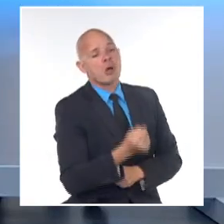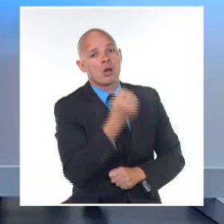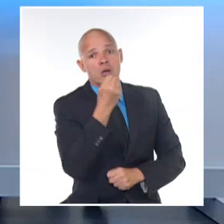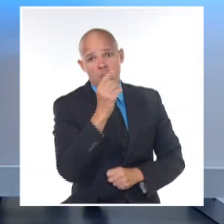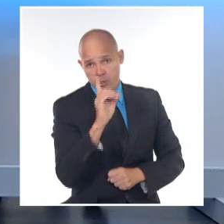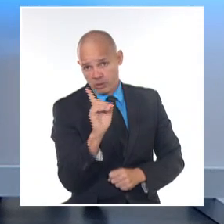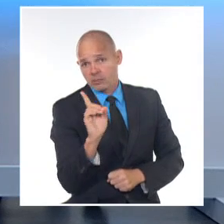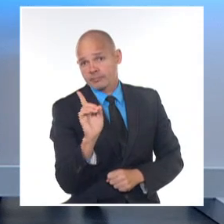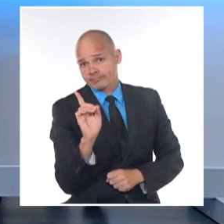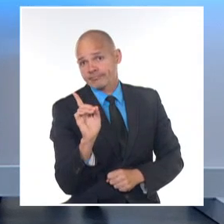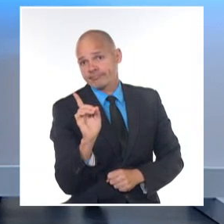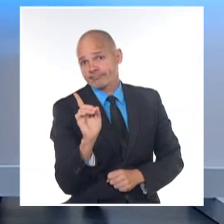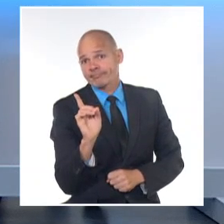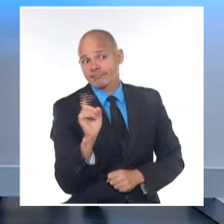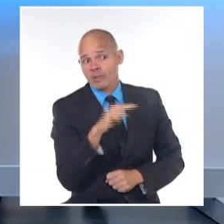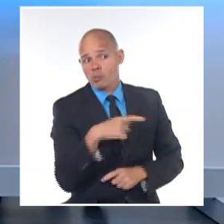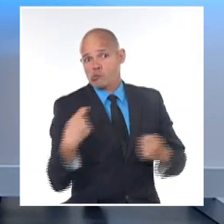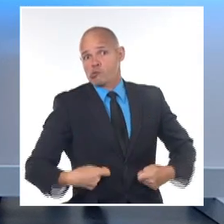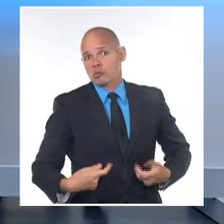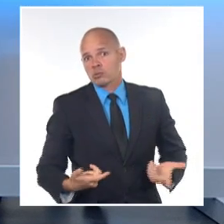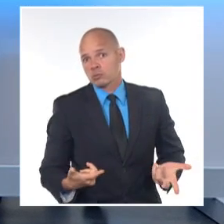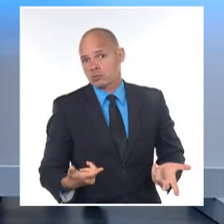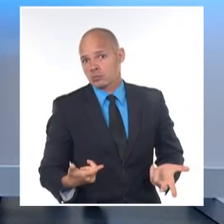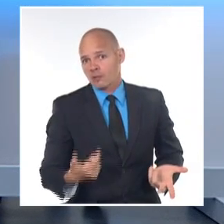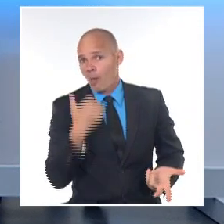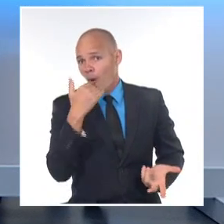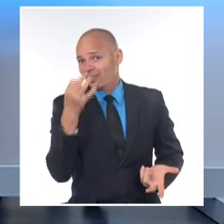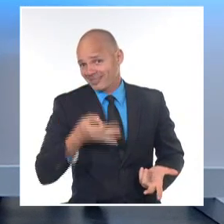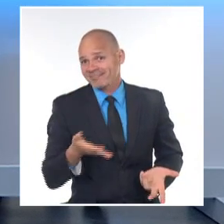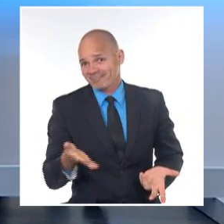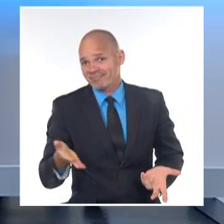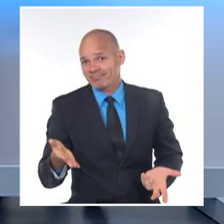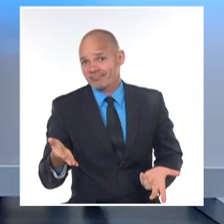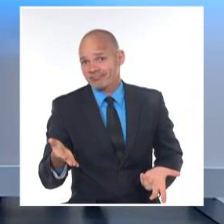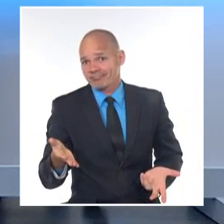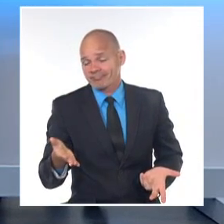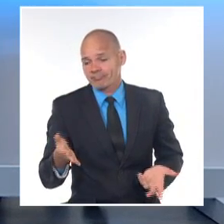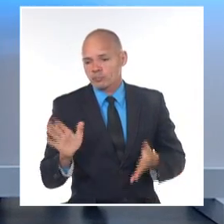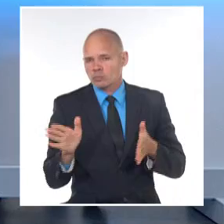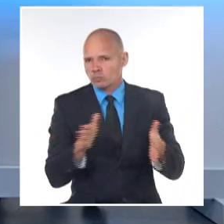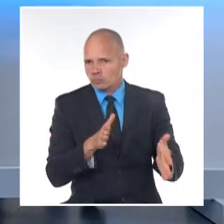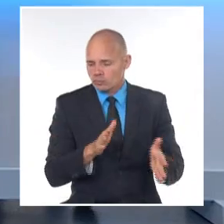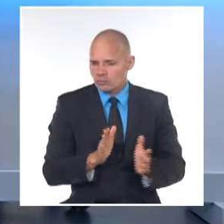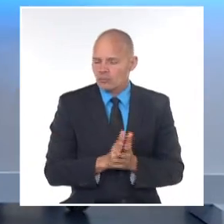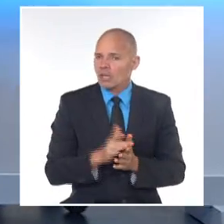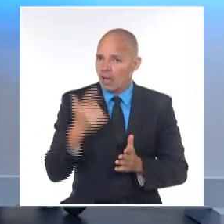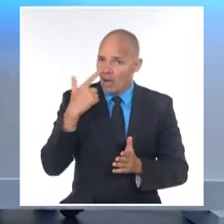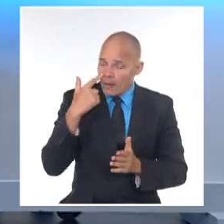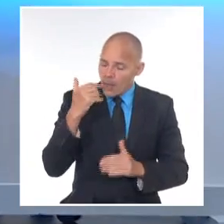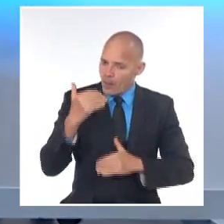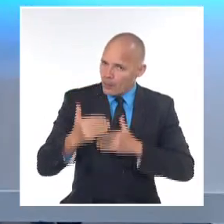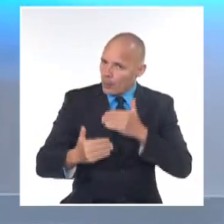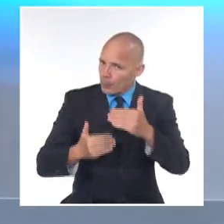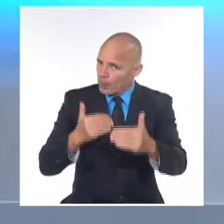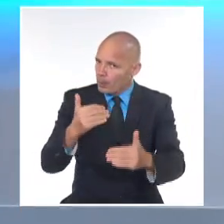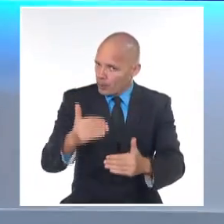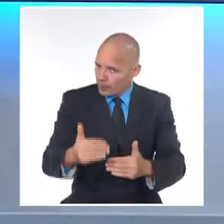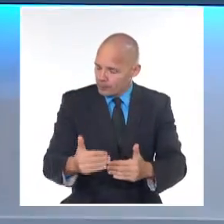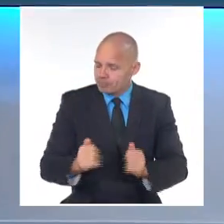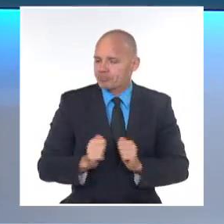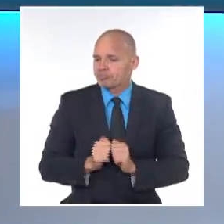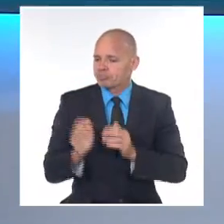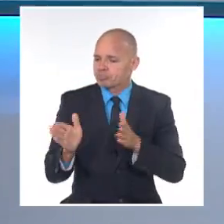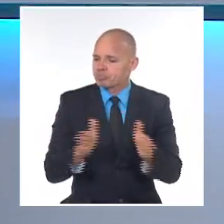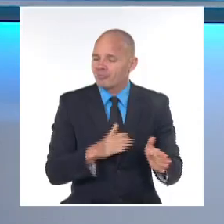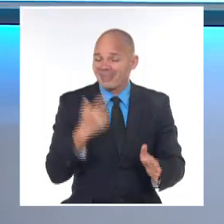ya que estamos hablando del régimen progresivo del uso de la fuerza, y estaba buscando algunos de estos youtubers, comparan nuestra policía,